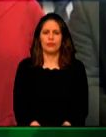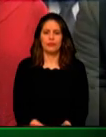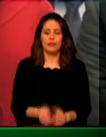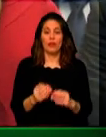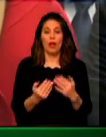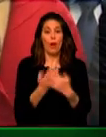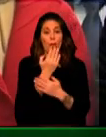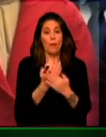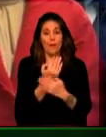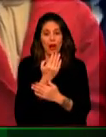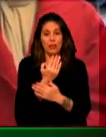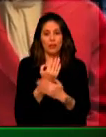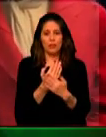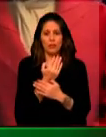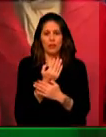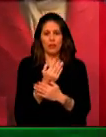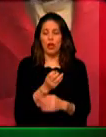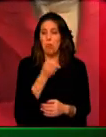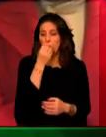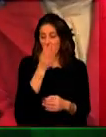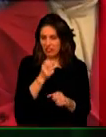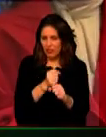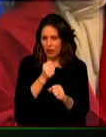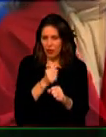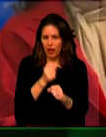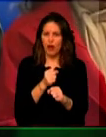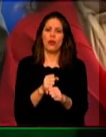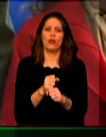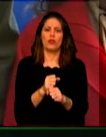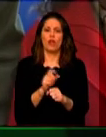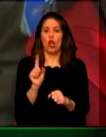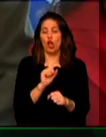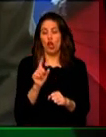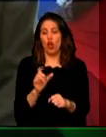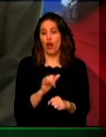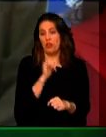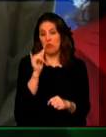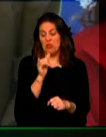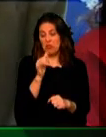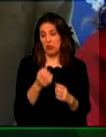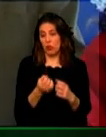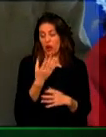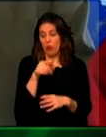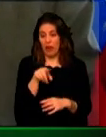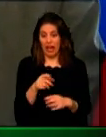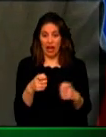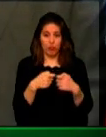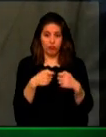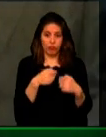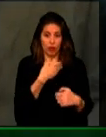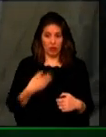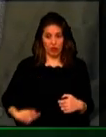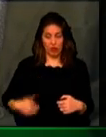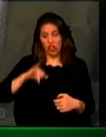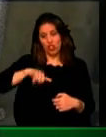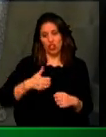mañana de muy buen trabajo. No es novedoso para la coalición esto, lo hemos hecho con el presidente de